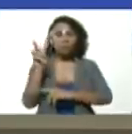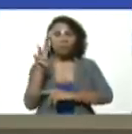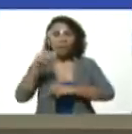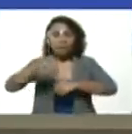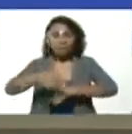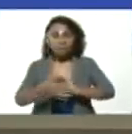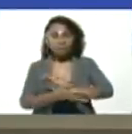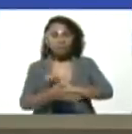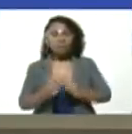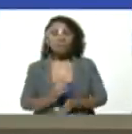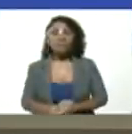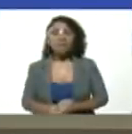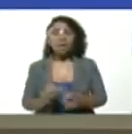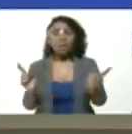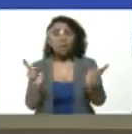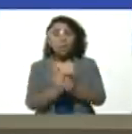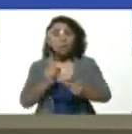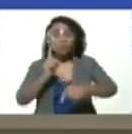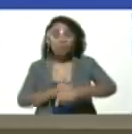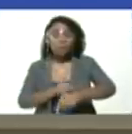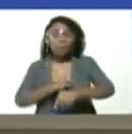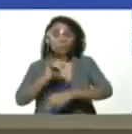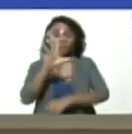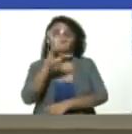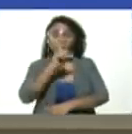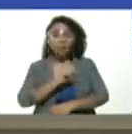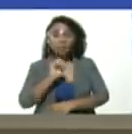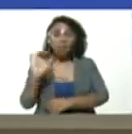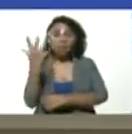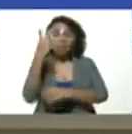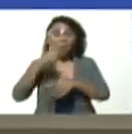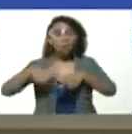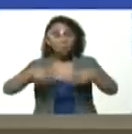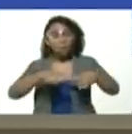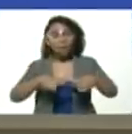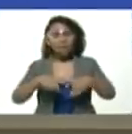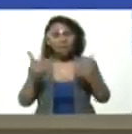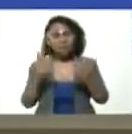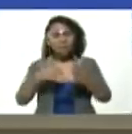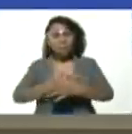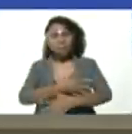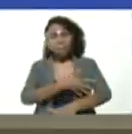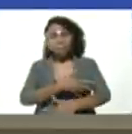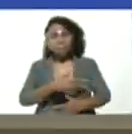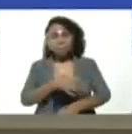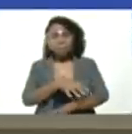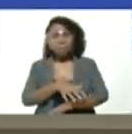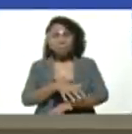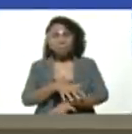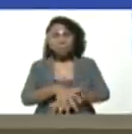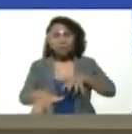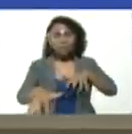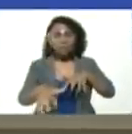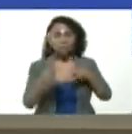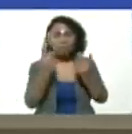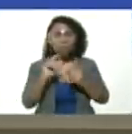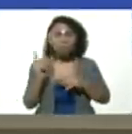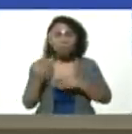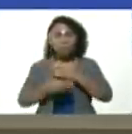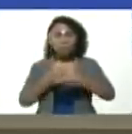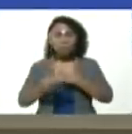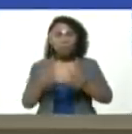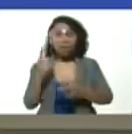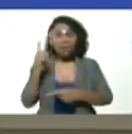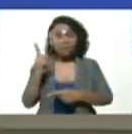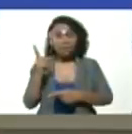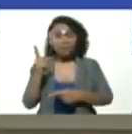un corto periodo de tiempo, en 5 años, se ubica en el 5º lugar de mayor número de medidas coercitivas unilaterales en comparación